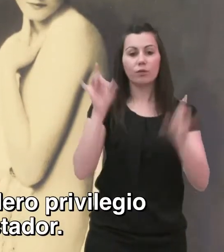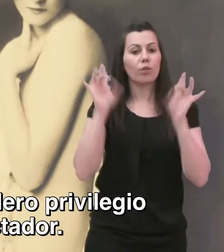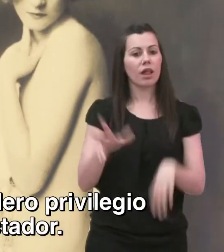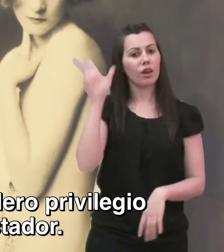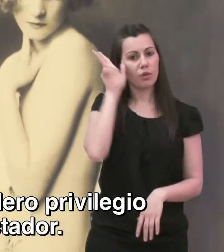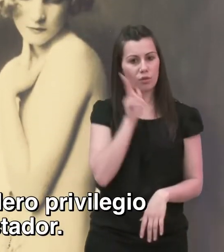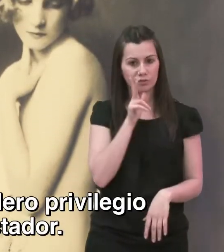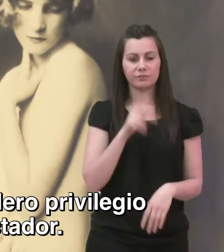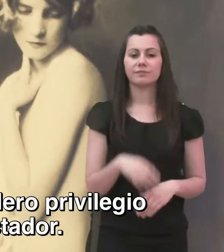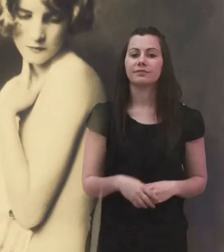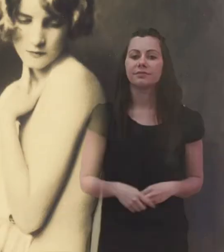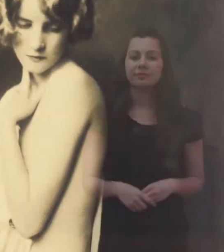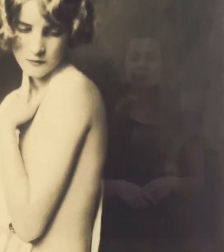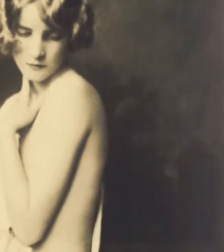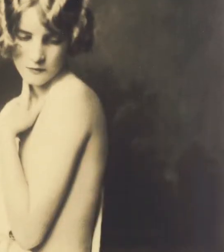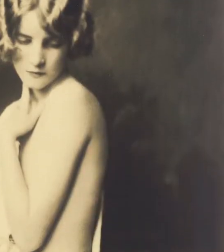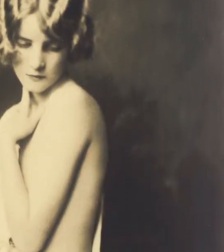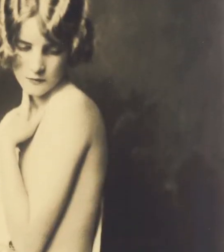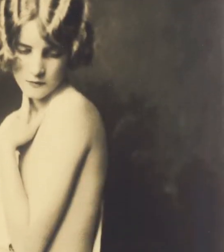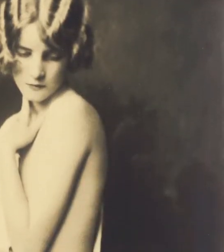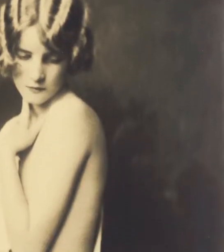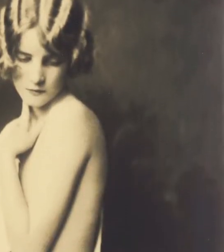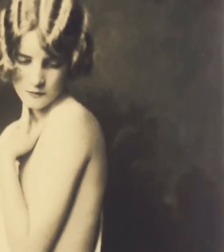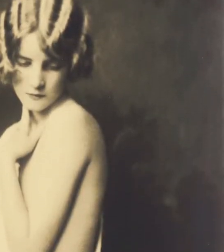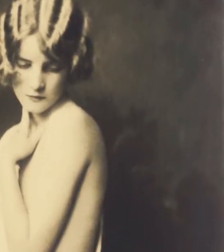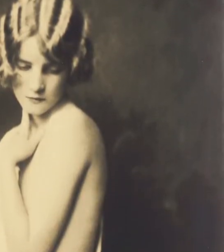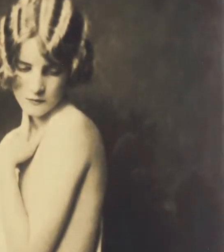verdadero privilegio para el espectador.